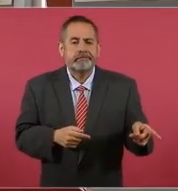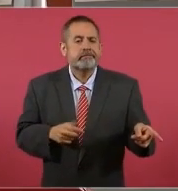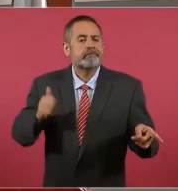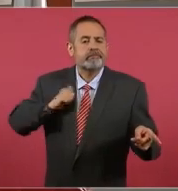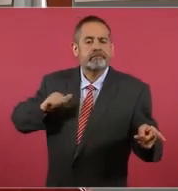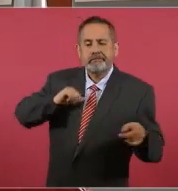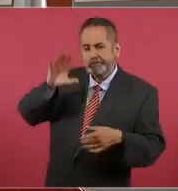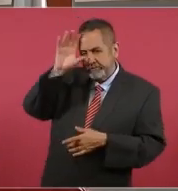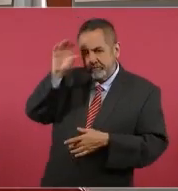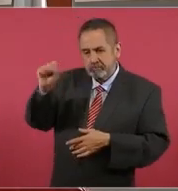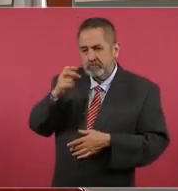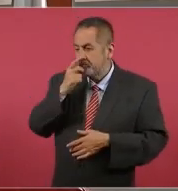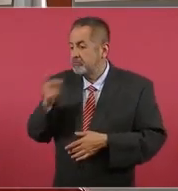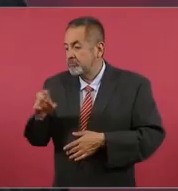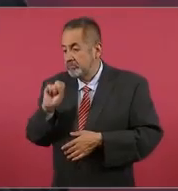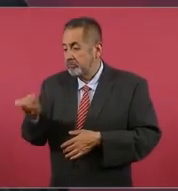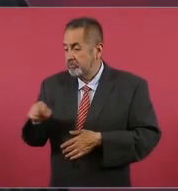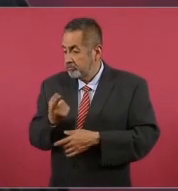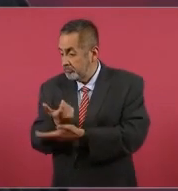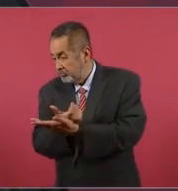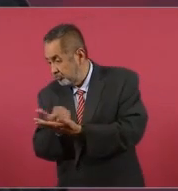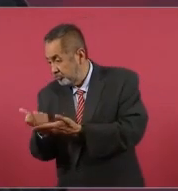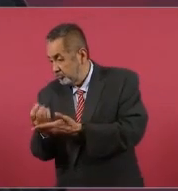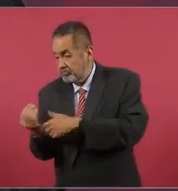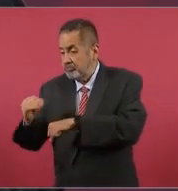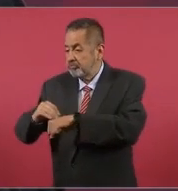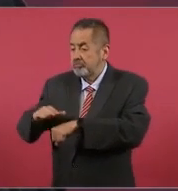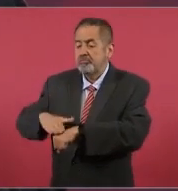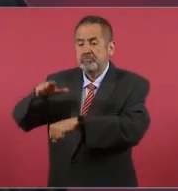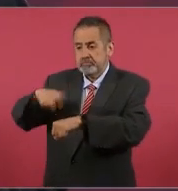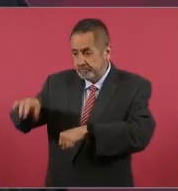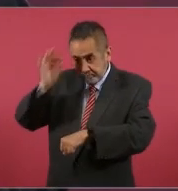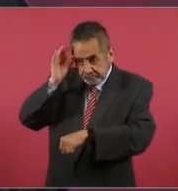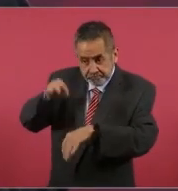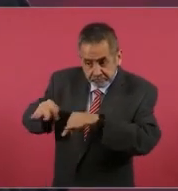que se eleve el salario del peón,